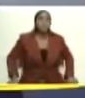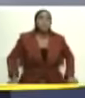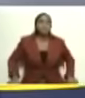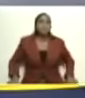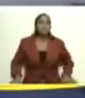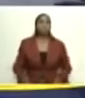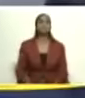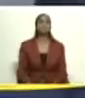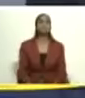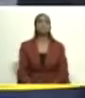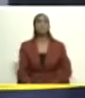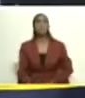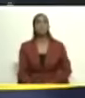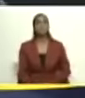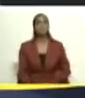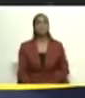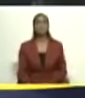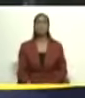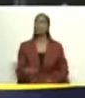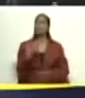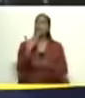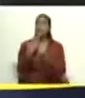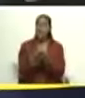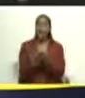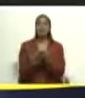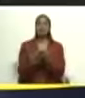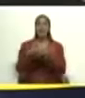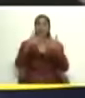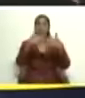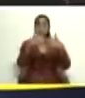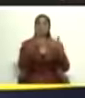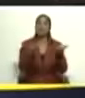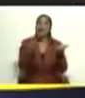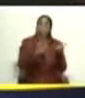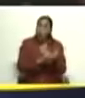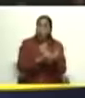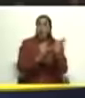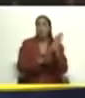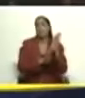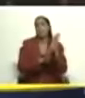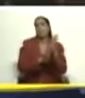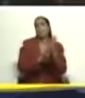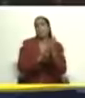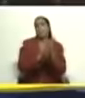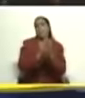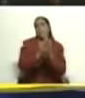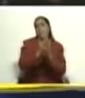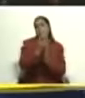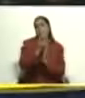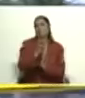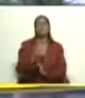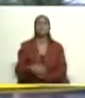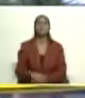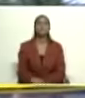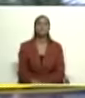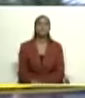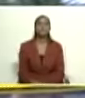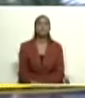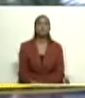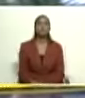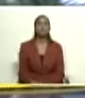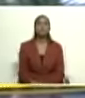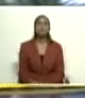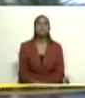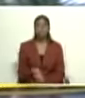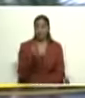gracias a ellos esto se reconstruyó. Y Héctor me dijo también que este sábado vamos a